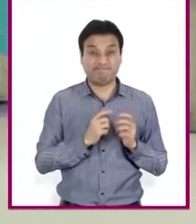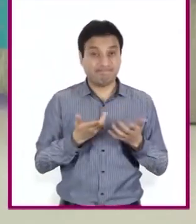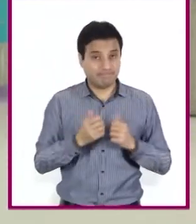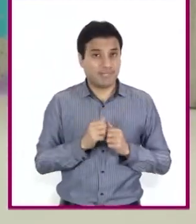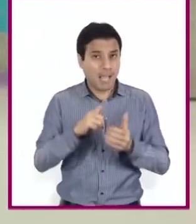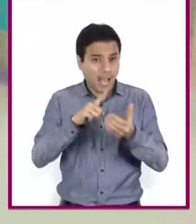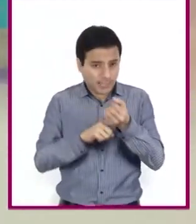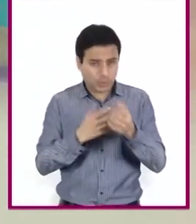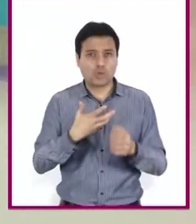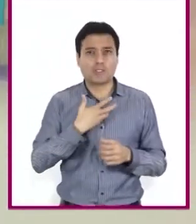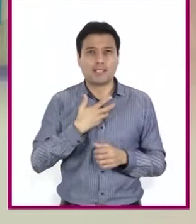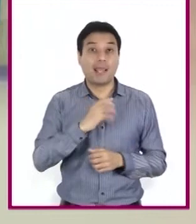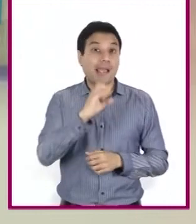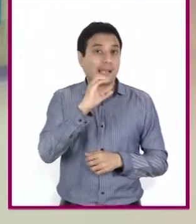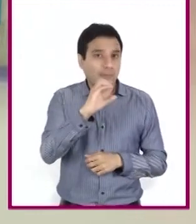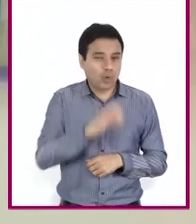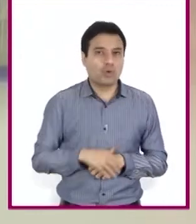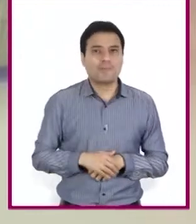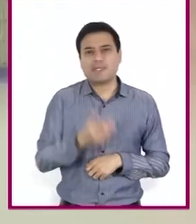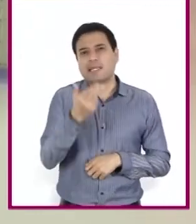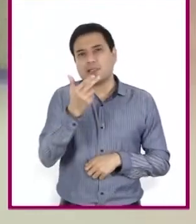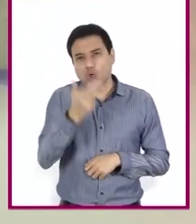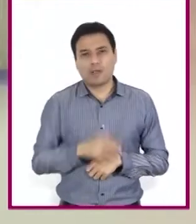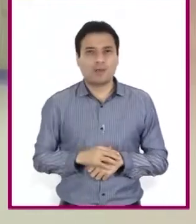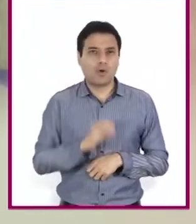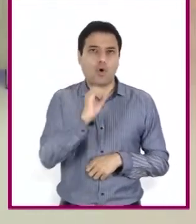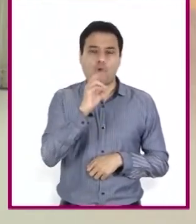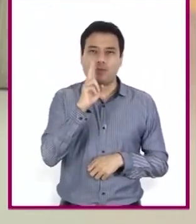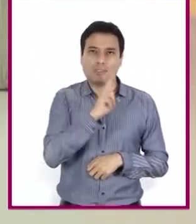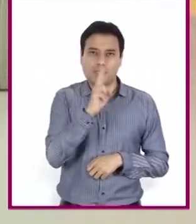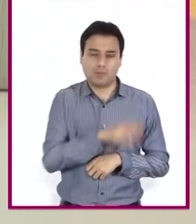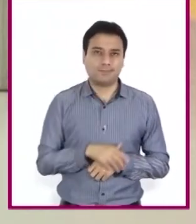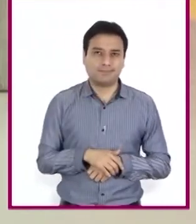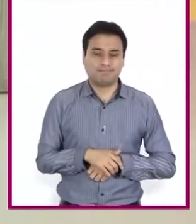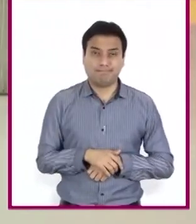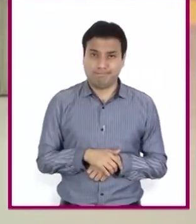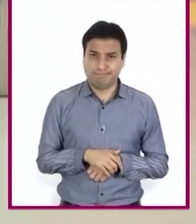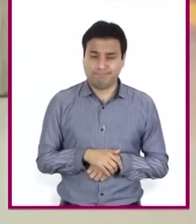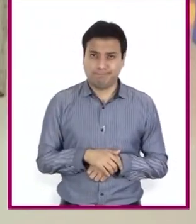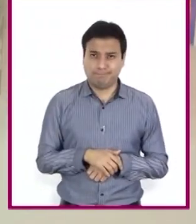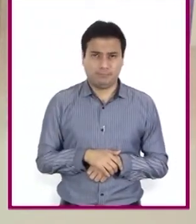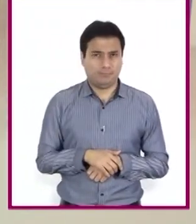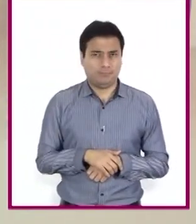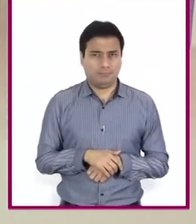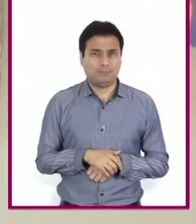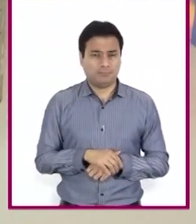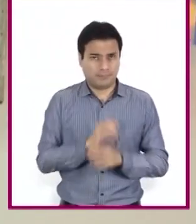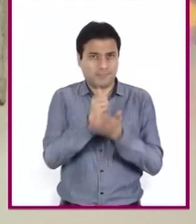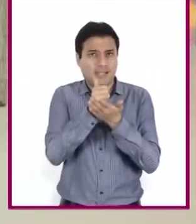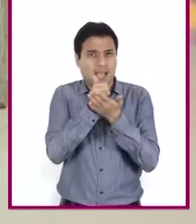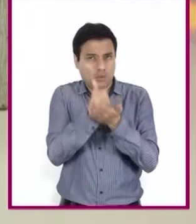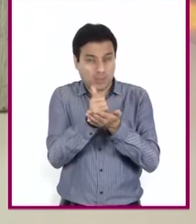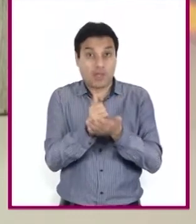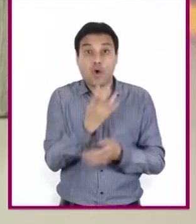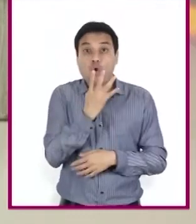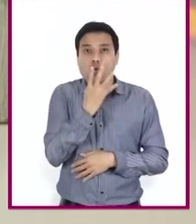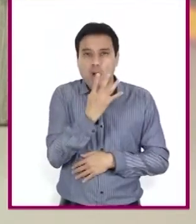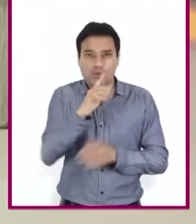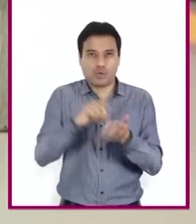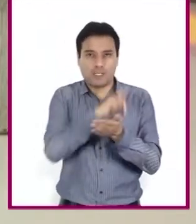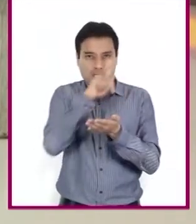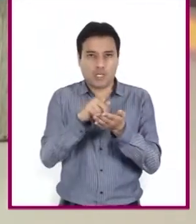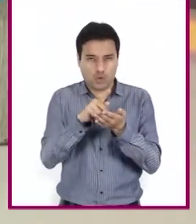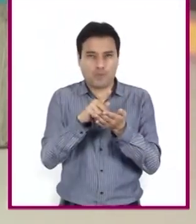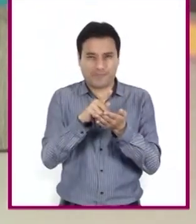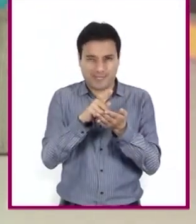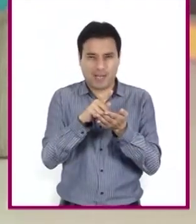formados por carbono, hidrógeno y oxígeno. Proporcionan 4 kilocalorías por gramo